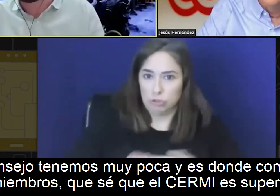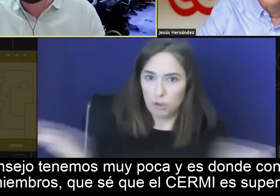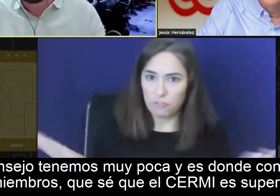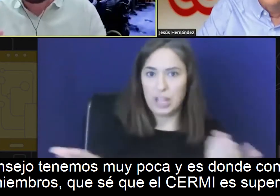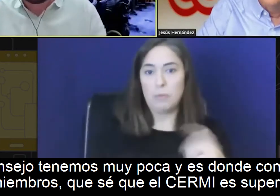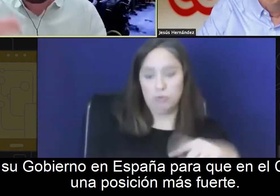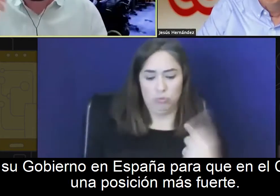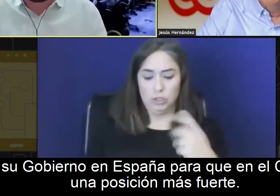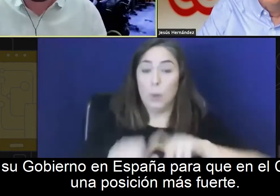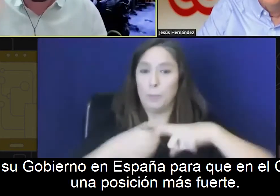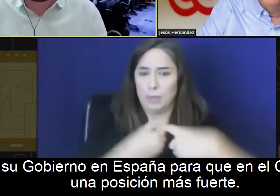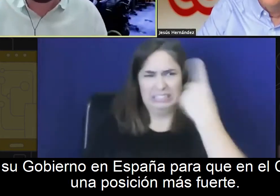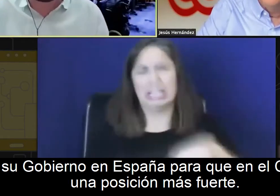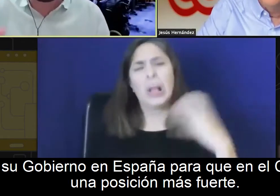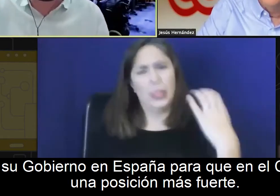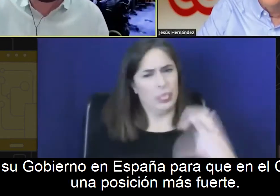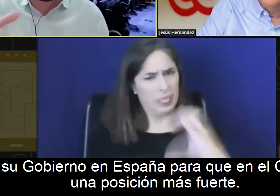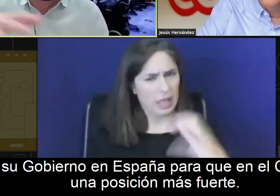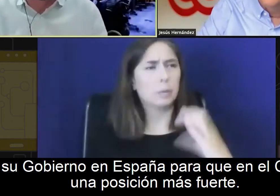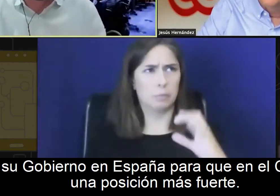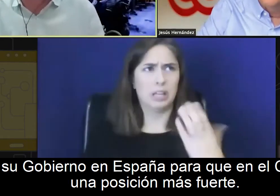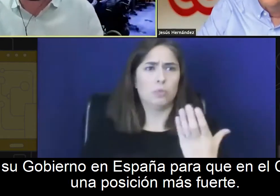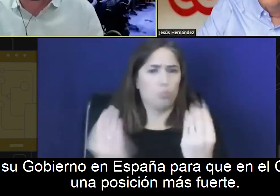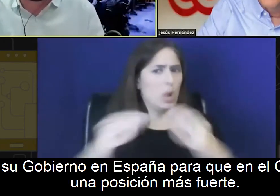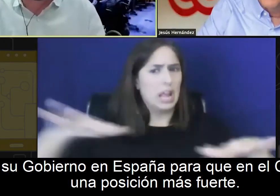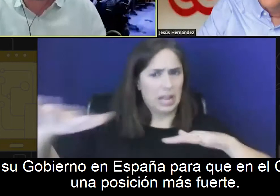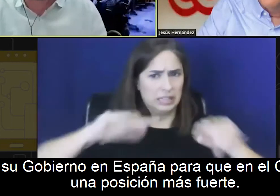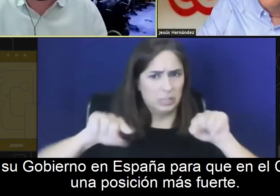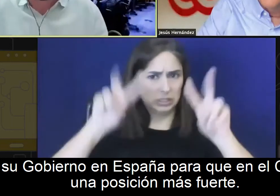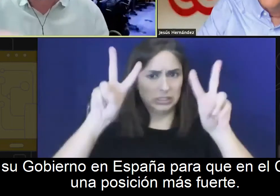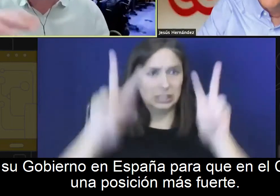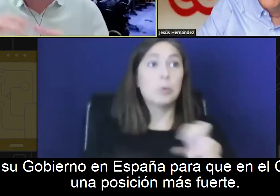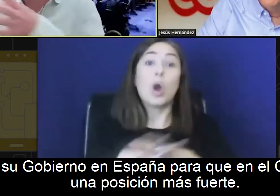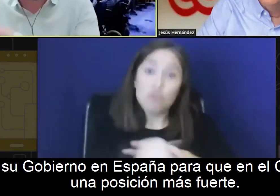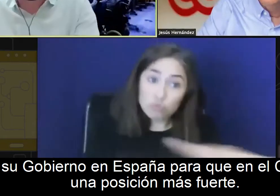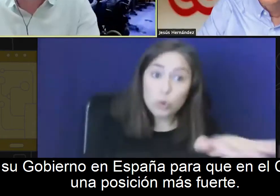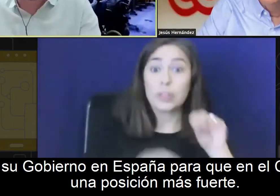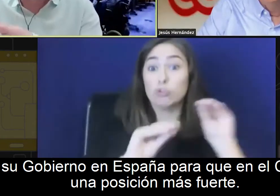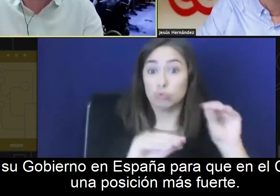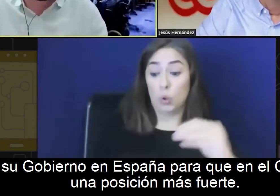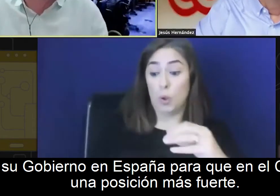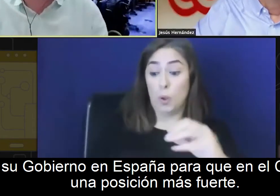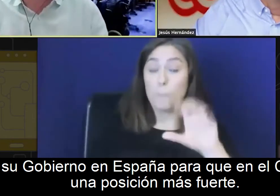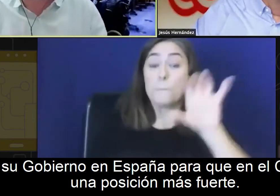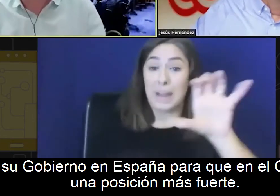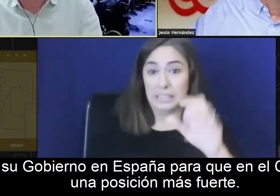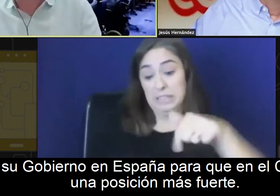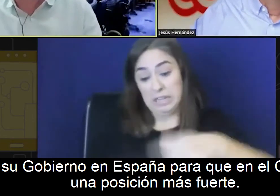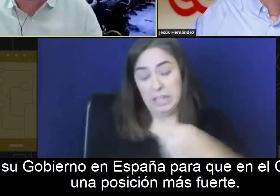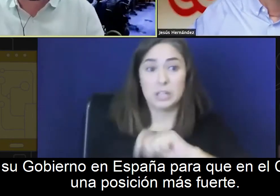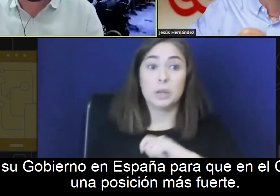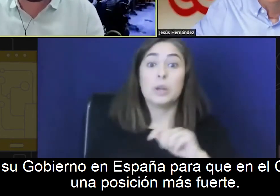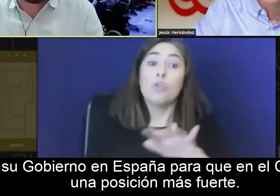en esto, influencien a su gobierno nacional, digamos, en el país, en España, para que luego el gobierno español en el Consejo tenga una